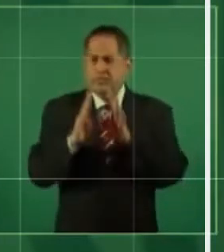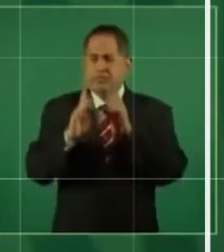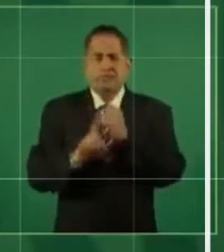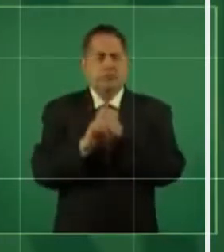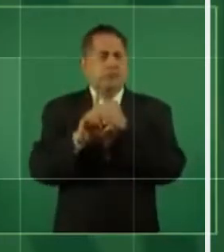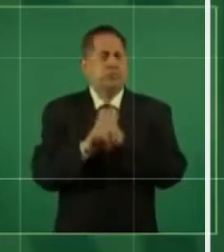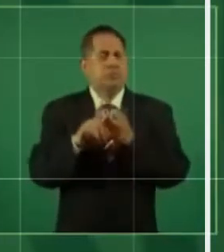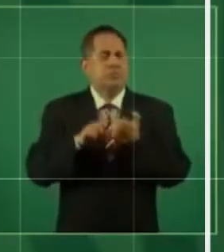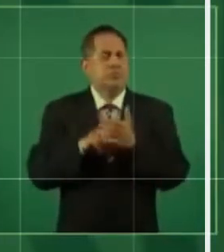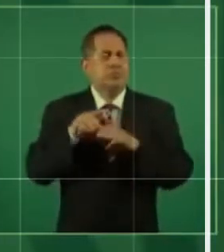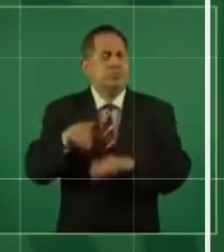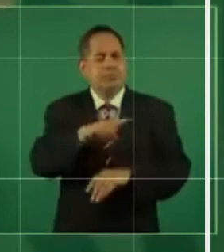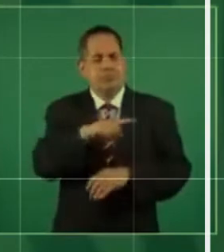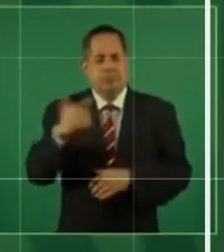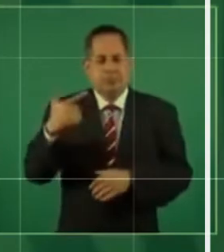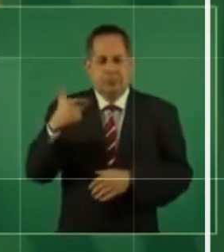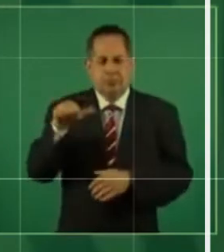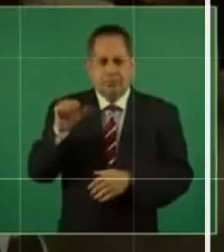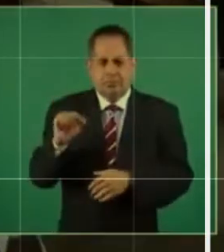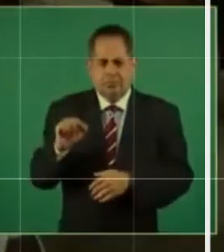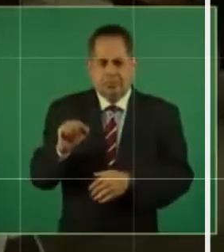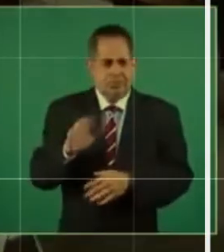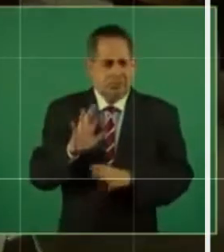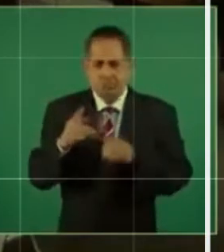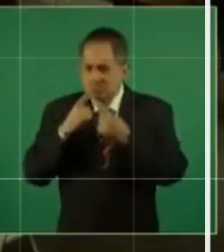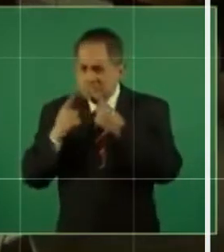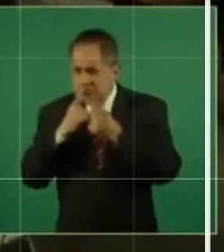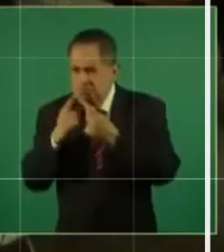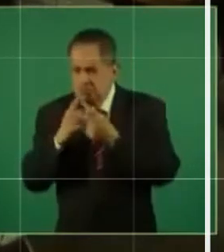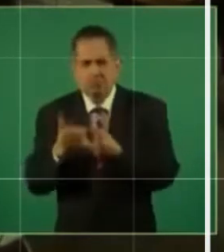gas ya lo resolvimos